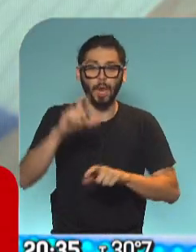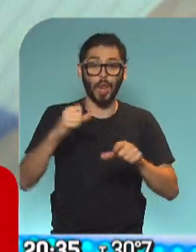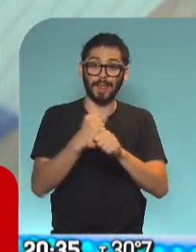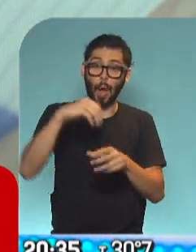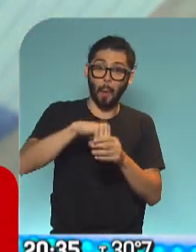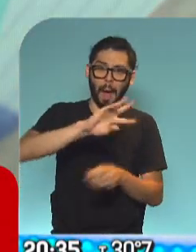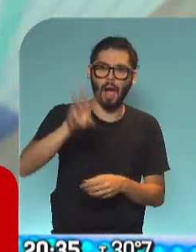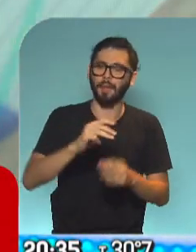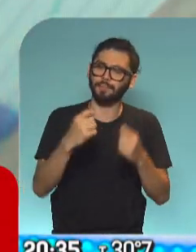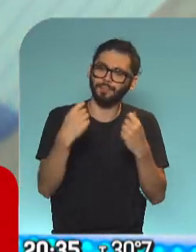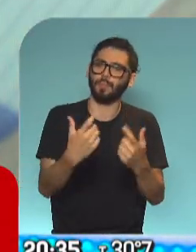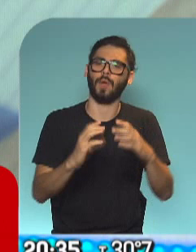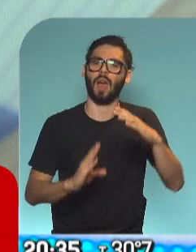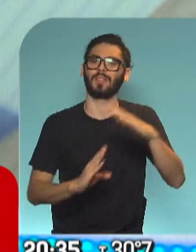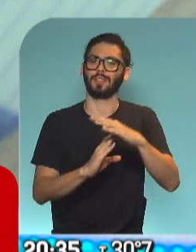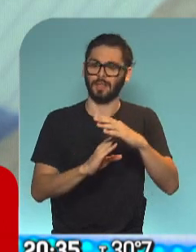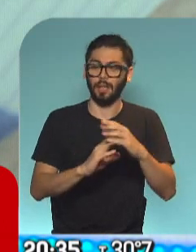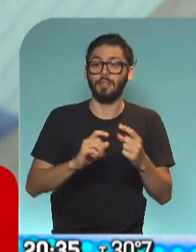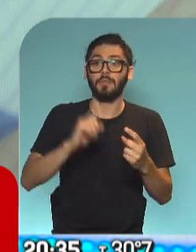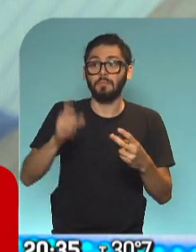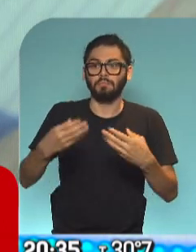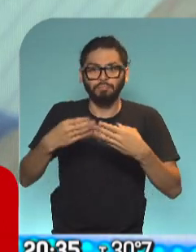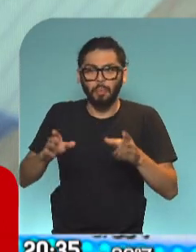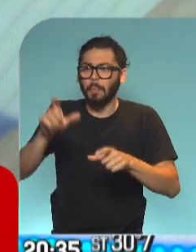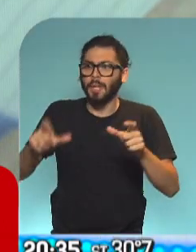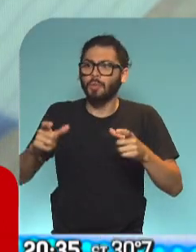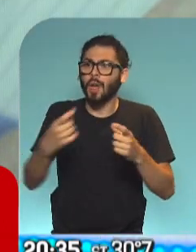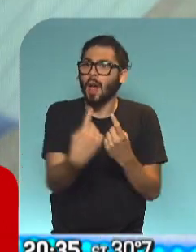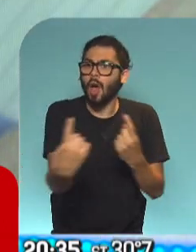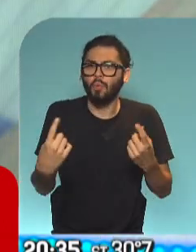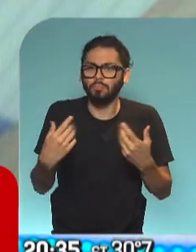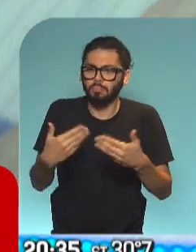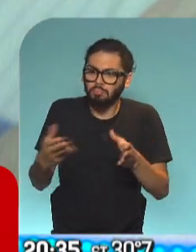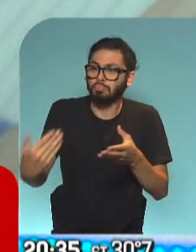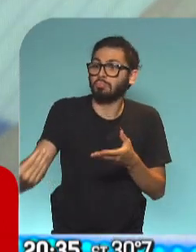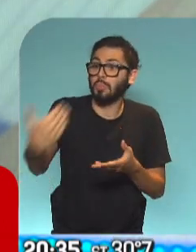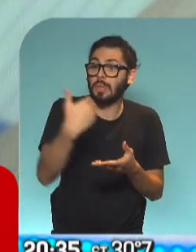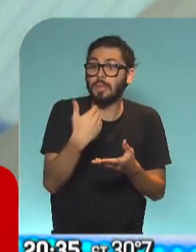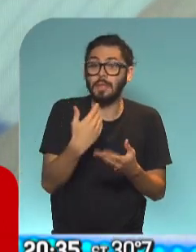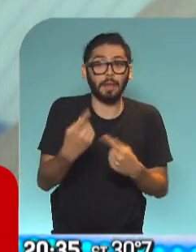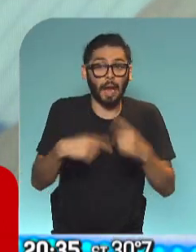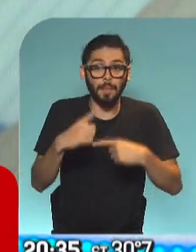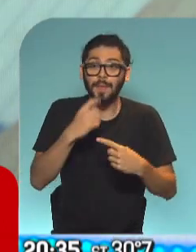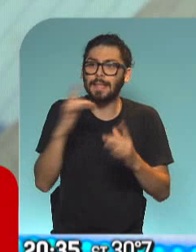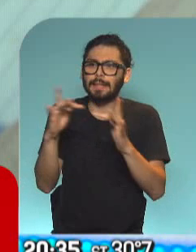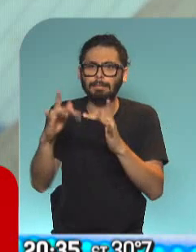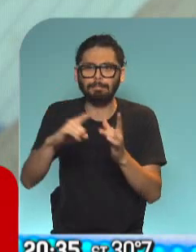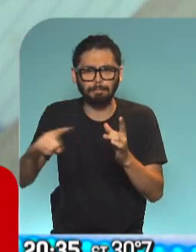que hoy tenemos, que es de que cada ciudadano y ciudadana se puede acercar a una oficina a hacer su trámite, el que no se siente cómodo haciendo por